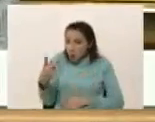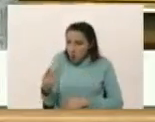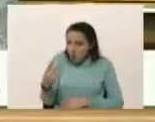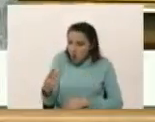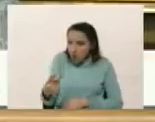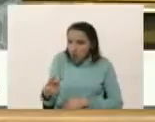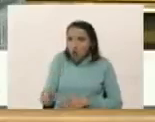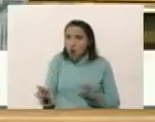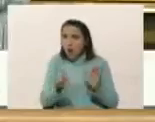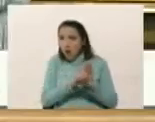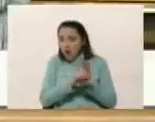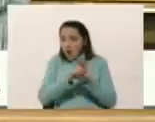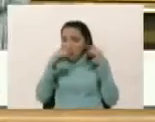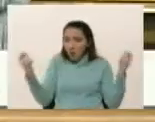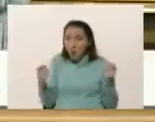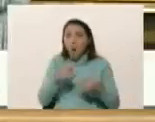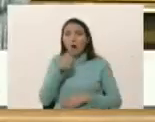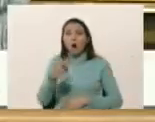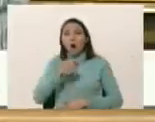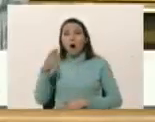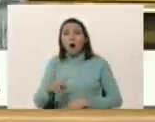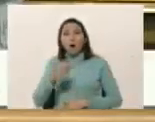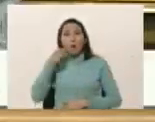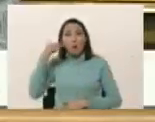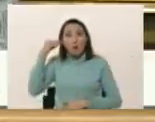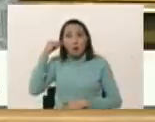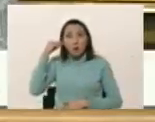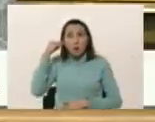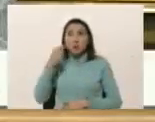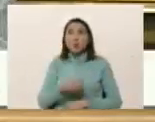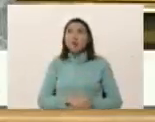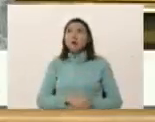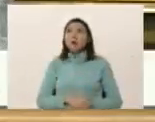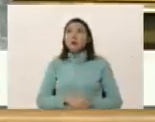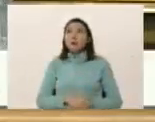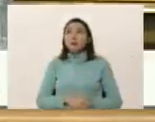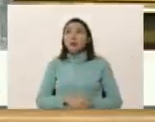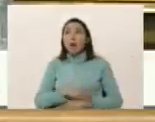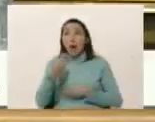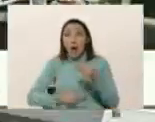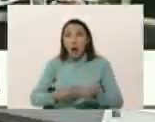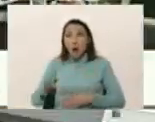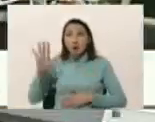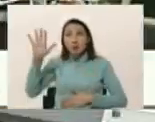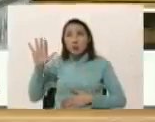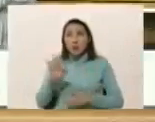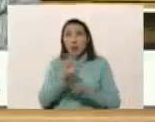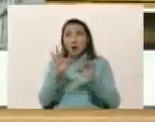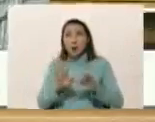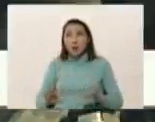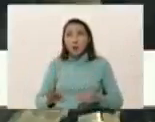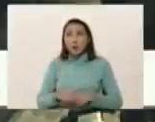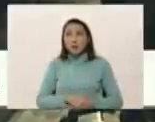ley para la promoción y uso del lenguaje con enfoque de género por favor manifestarlo con la señal de costumbre